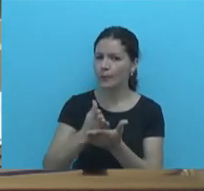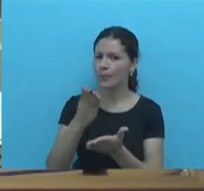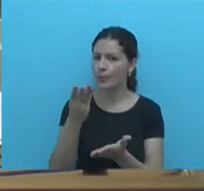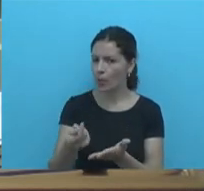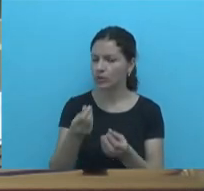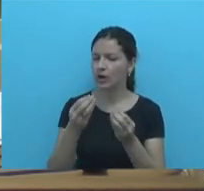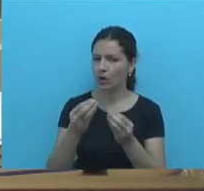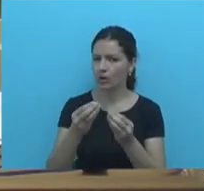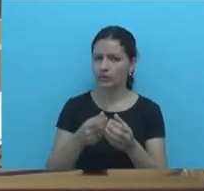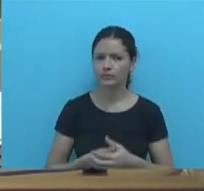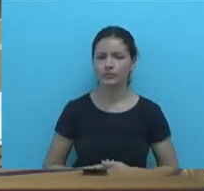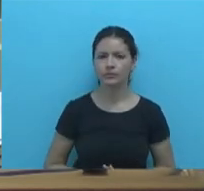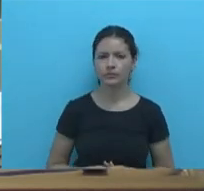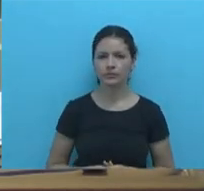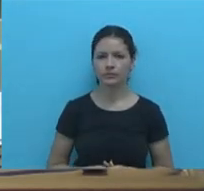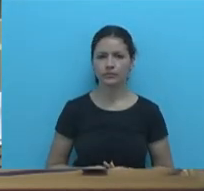de la atracción de sangre de los animales?